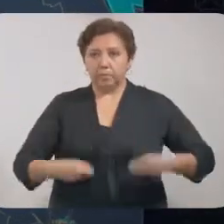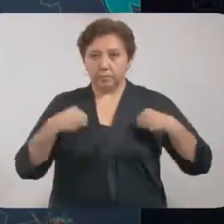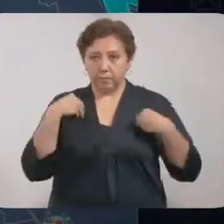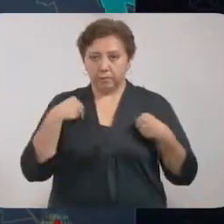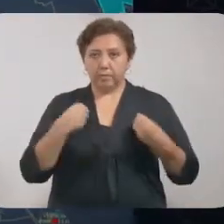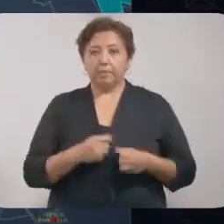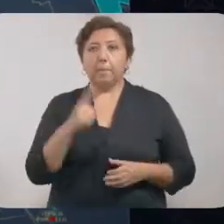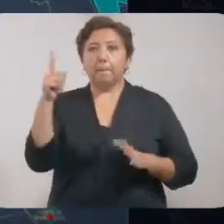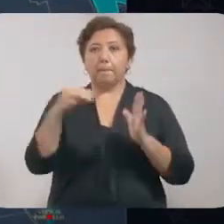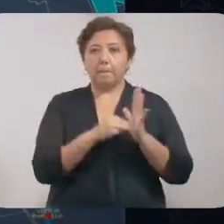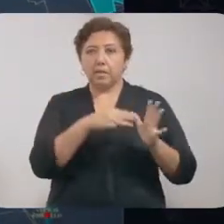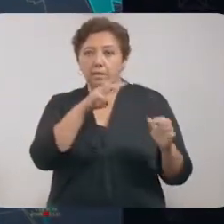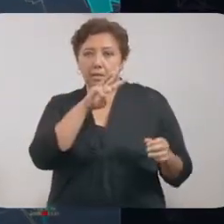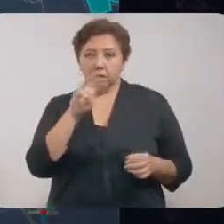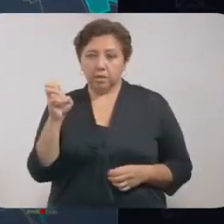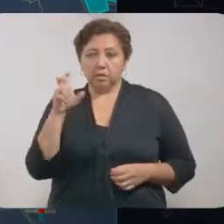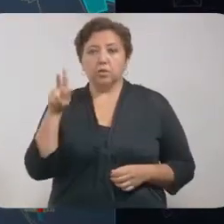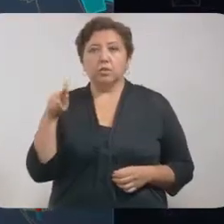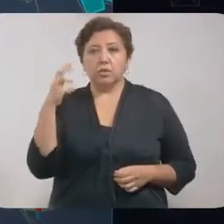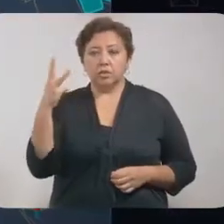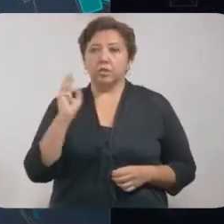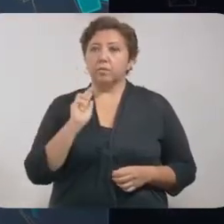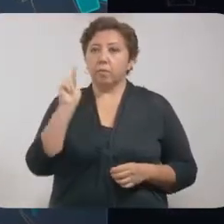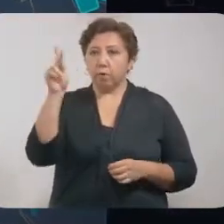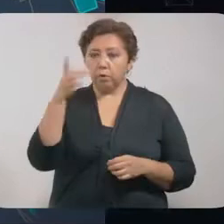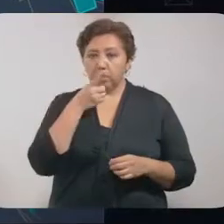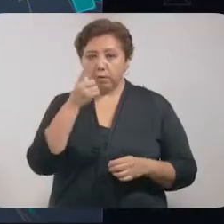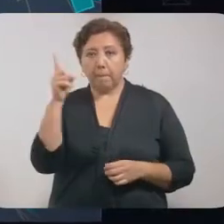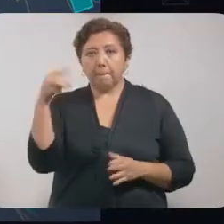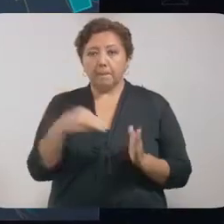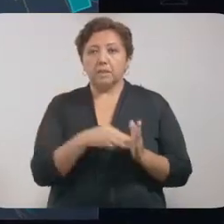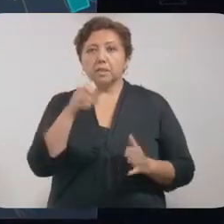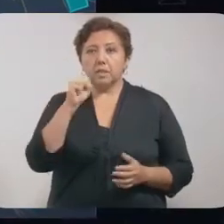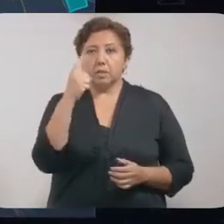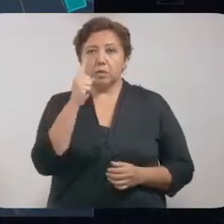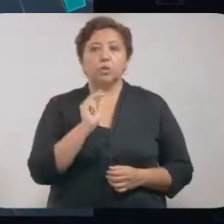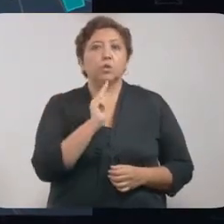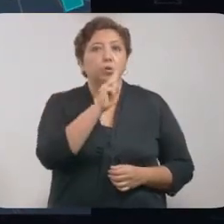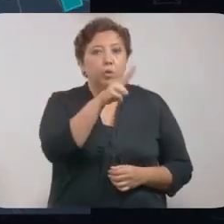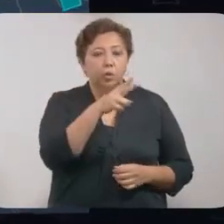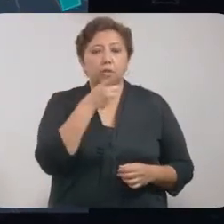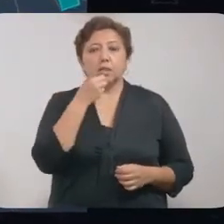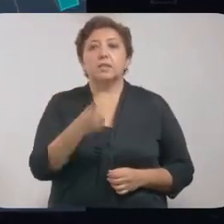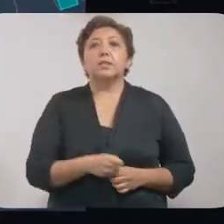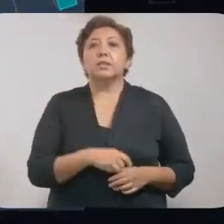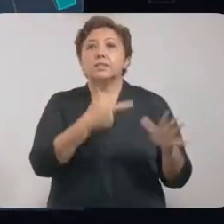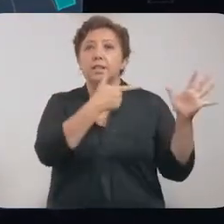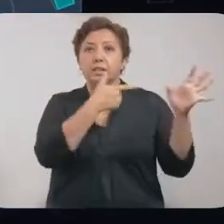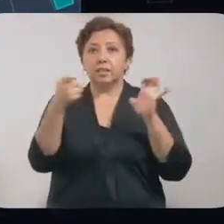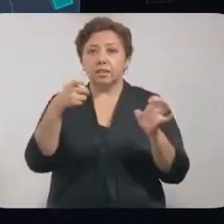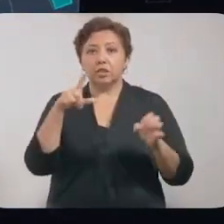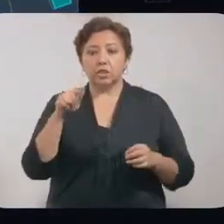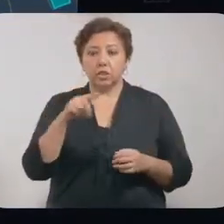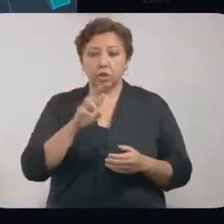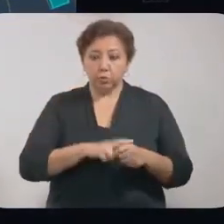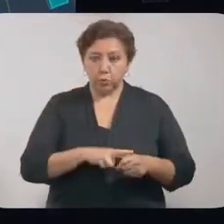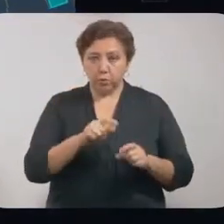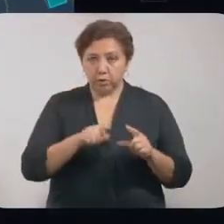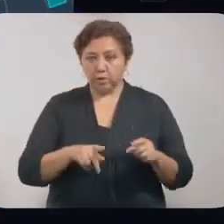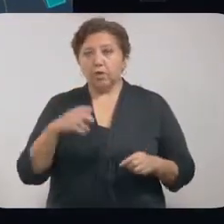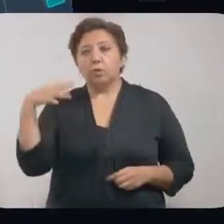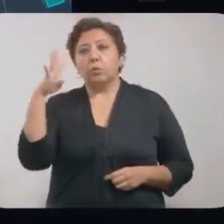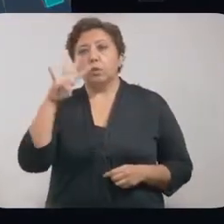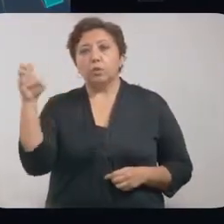en 1.383 en la zona poniente, 1.061 en la zona norte, 770 en la zona sur